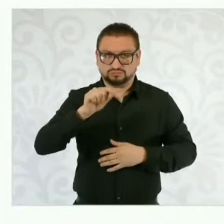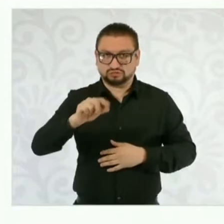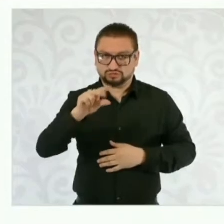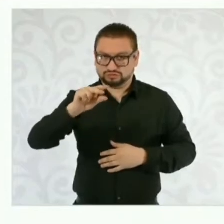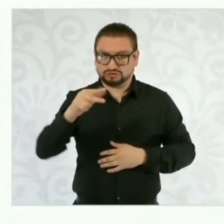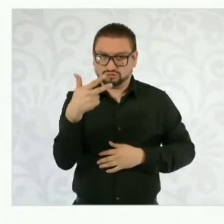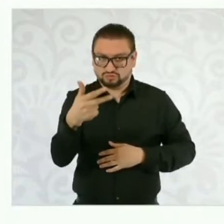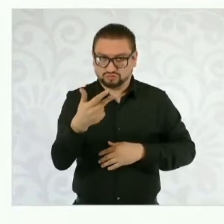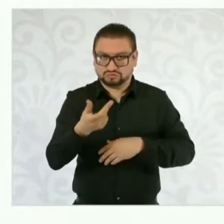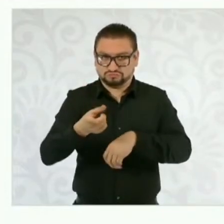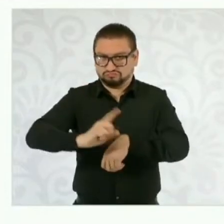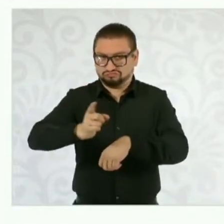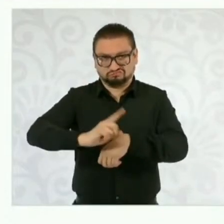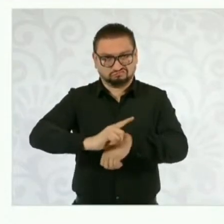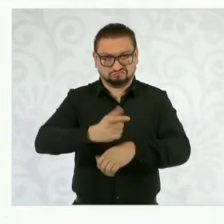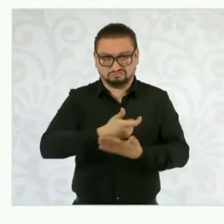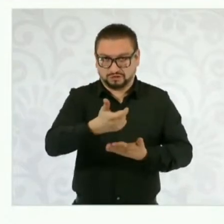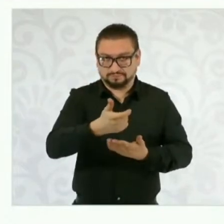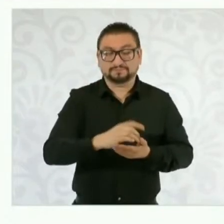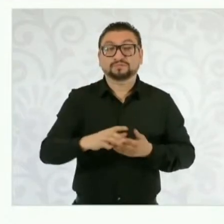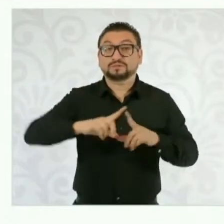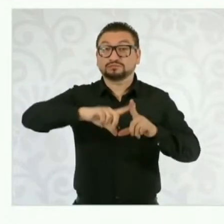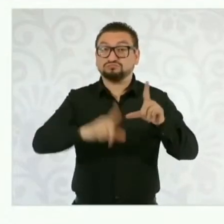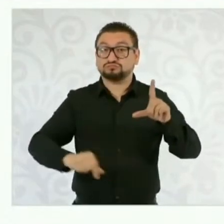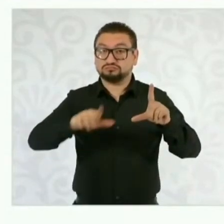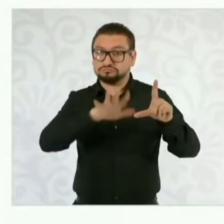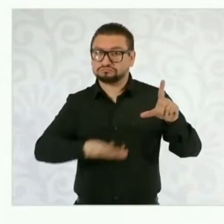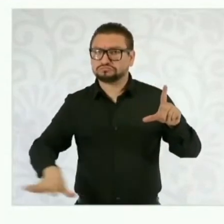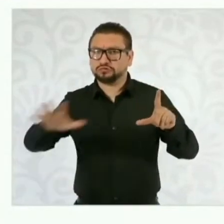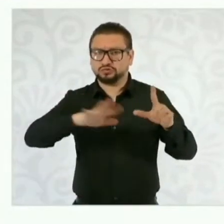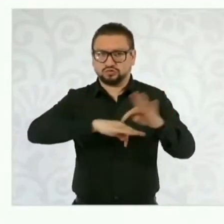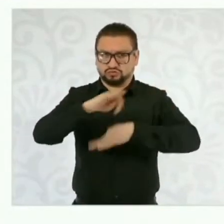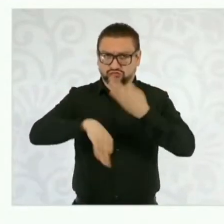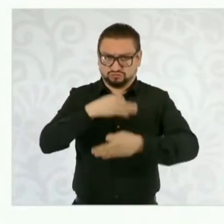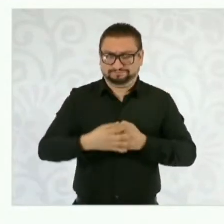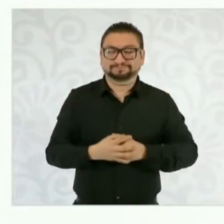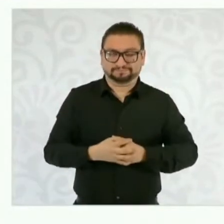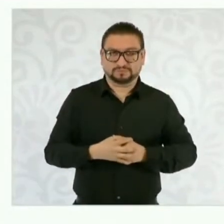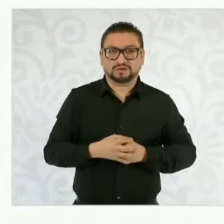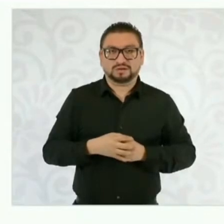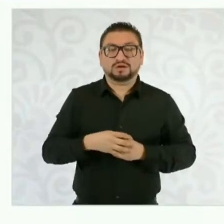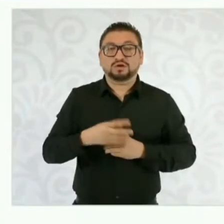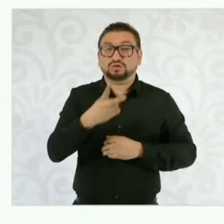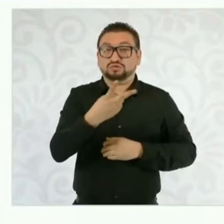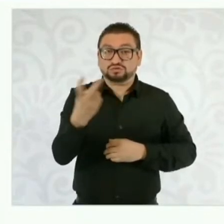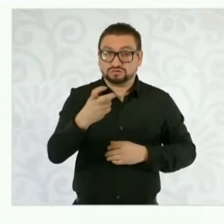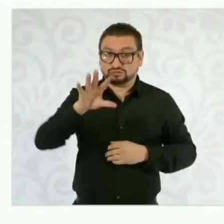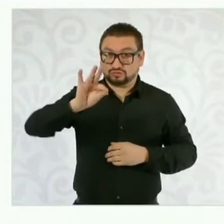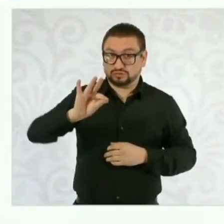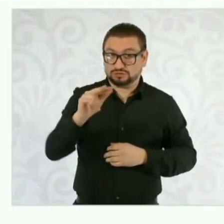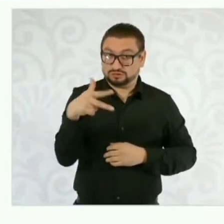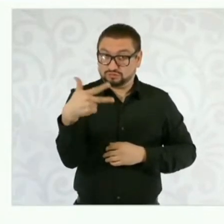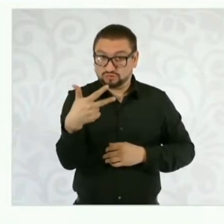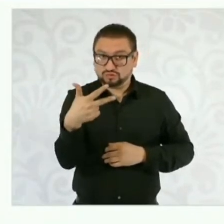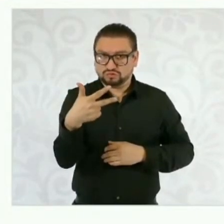419.88 pesos diarios. Y en el caso de la zona del salario mínimo general pasa de